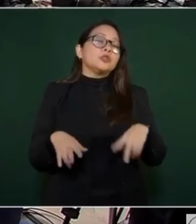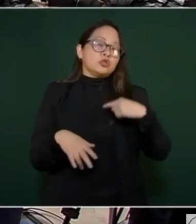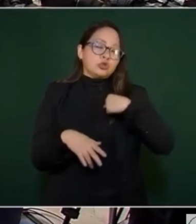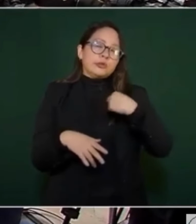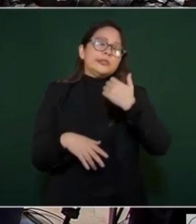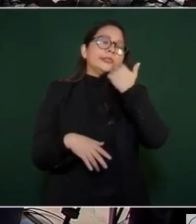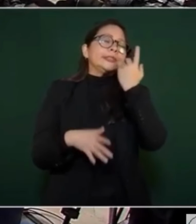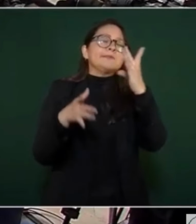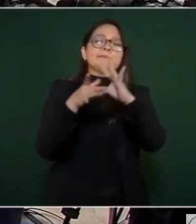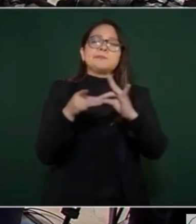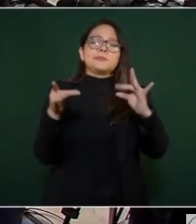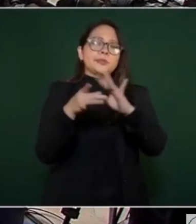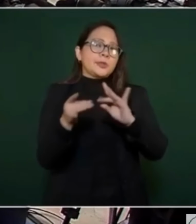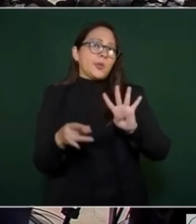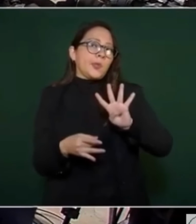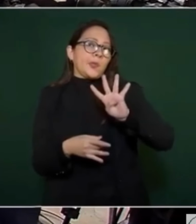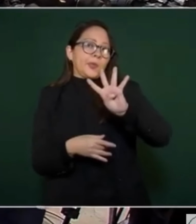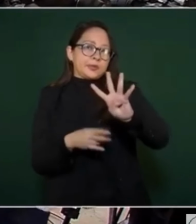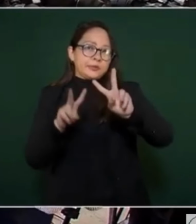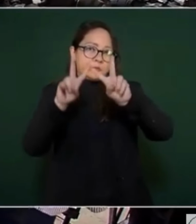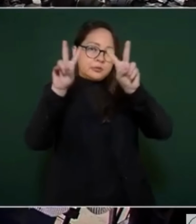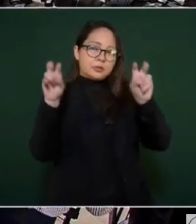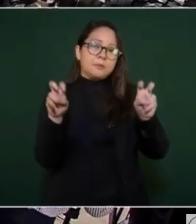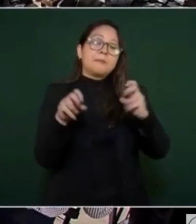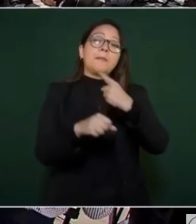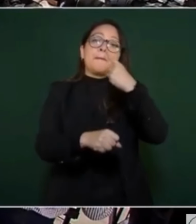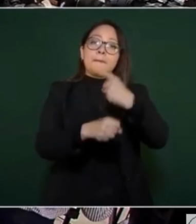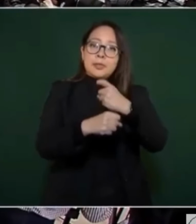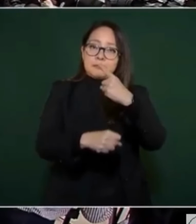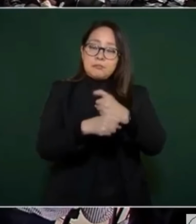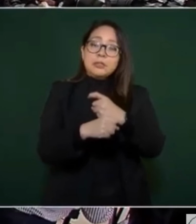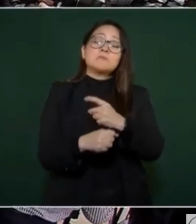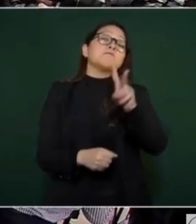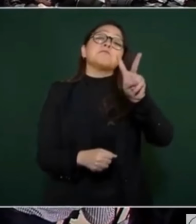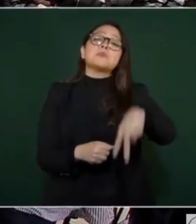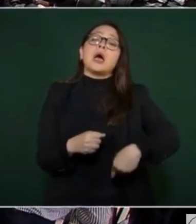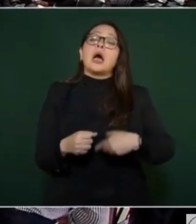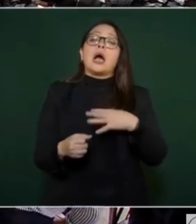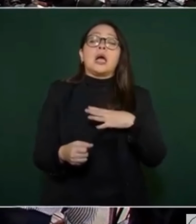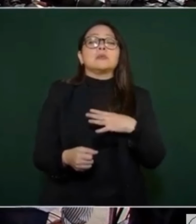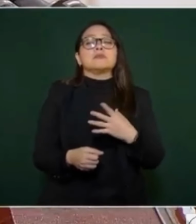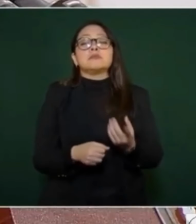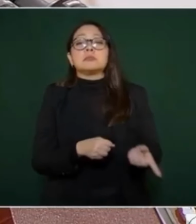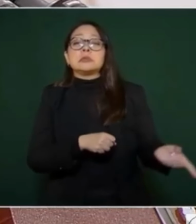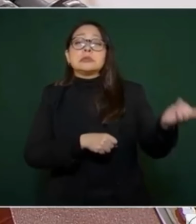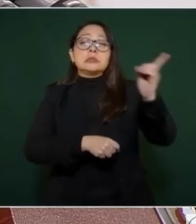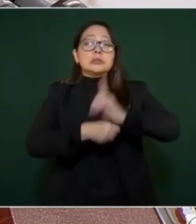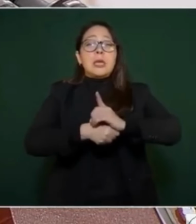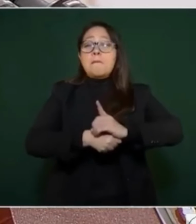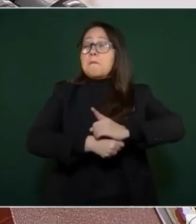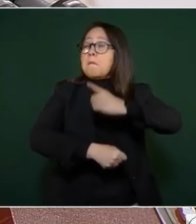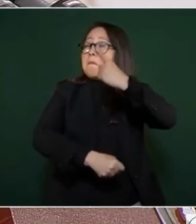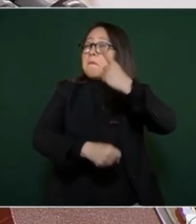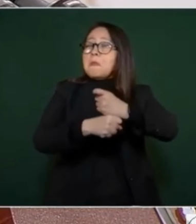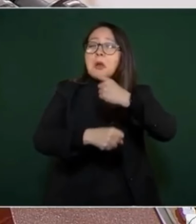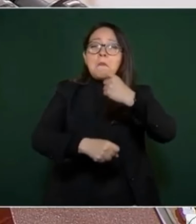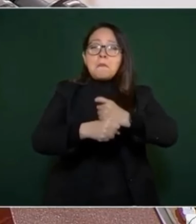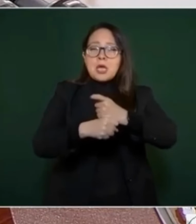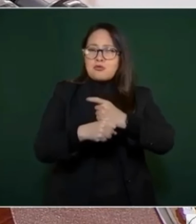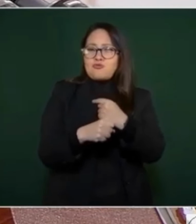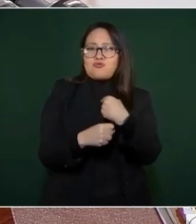decir. Primero, que efectivamente el primer día que